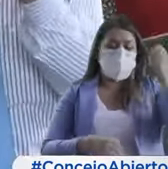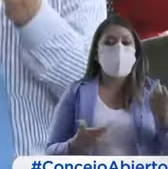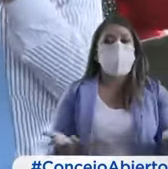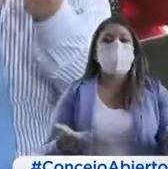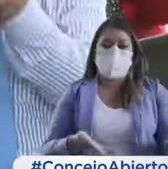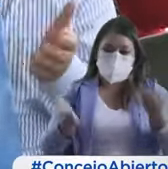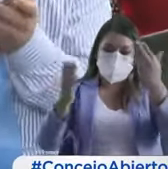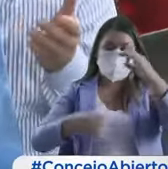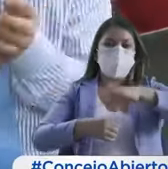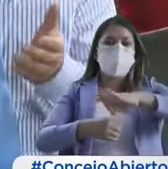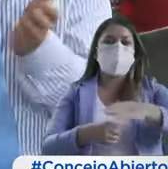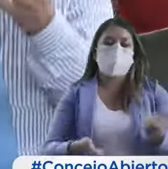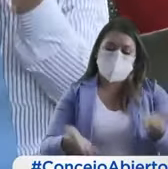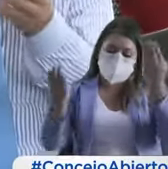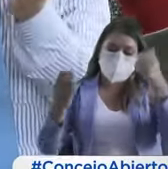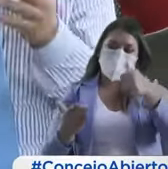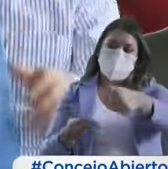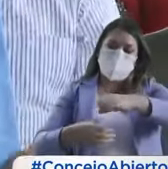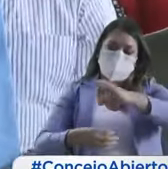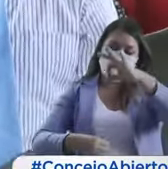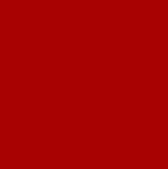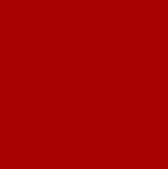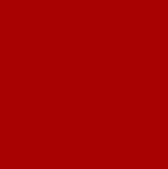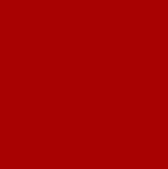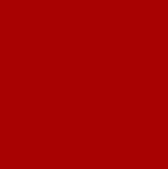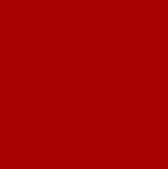a las urnas y que el pueblo le elija.